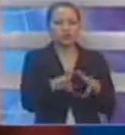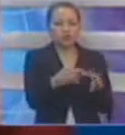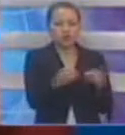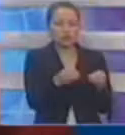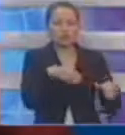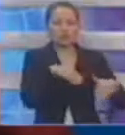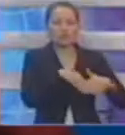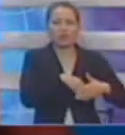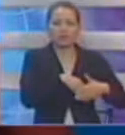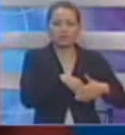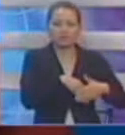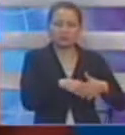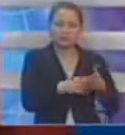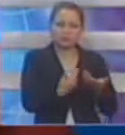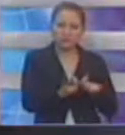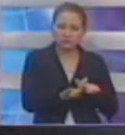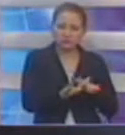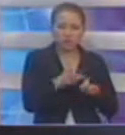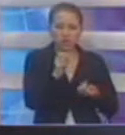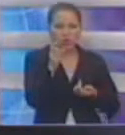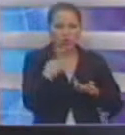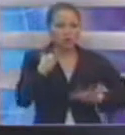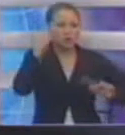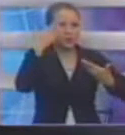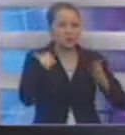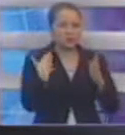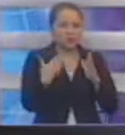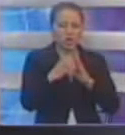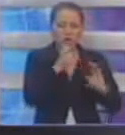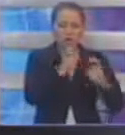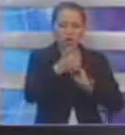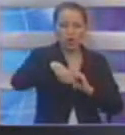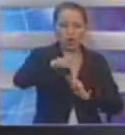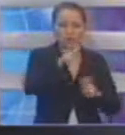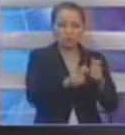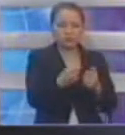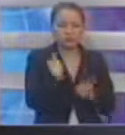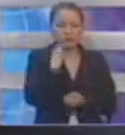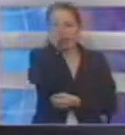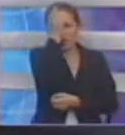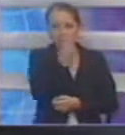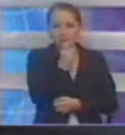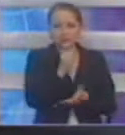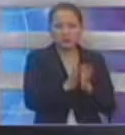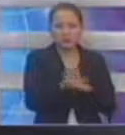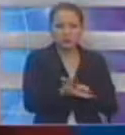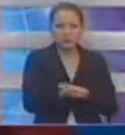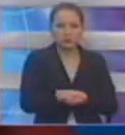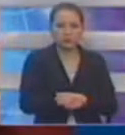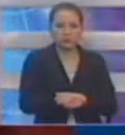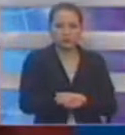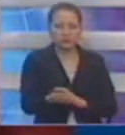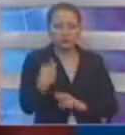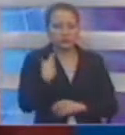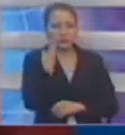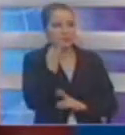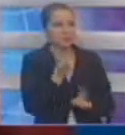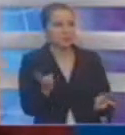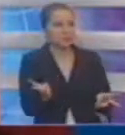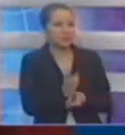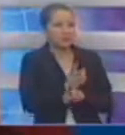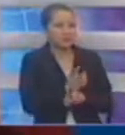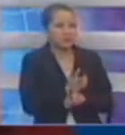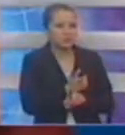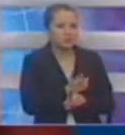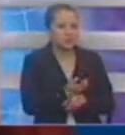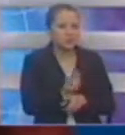que no requiere de partidos políticos para comunicarse con su pueblo y que el pueblo ha de seguirlo. Eso es fatal. Los redentores en América Latina